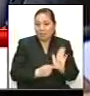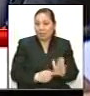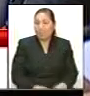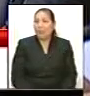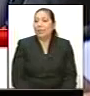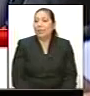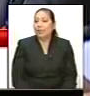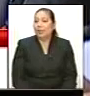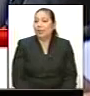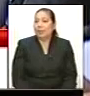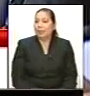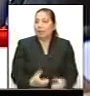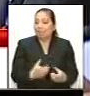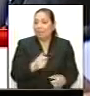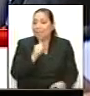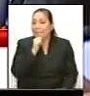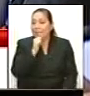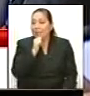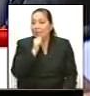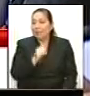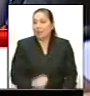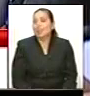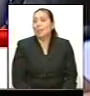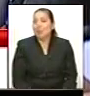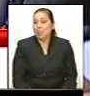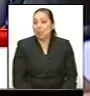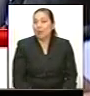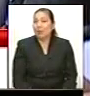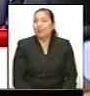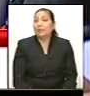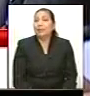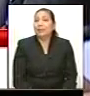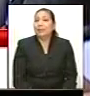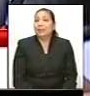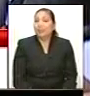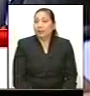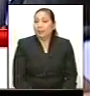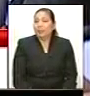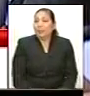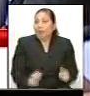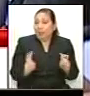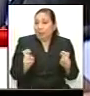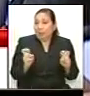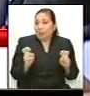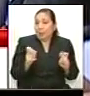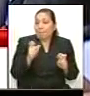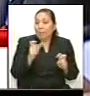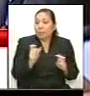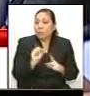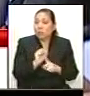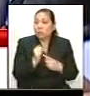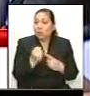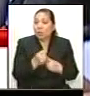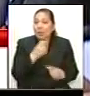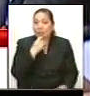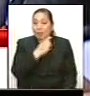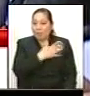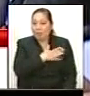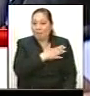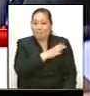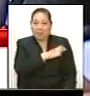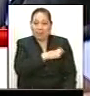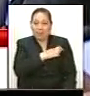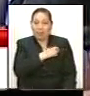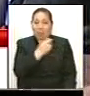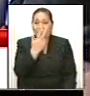alimentos a una empresa en particular. Y termino. En el texto personal social del quinto grado de primaria, en las